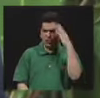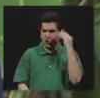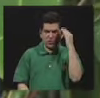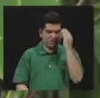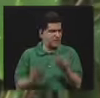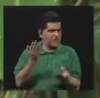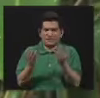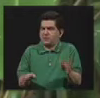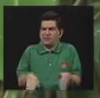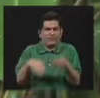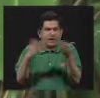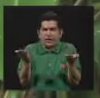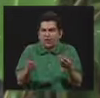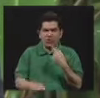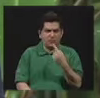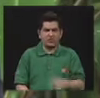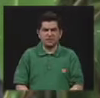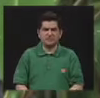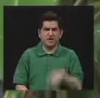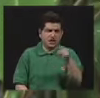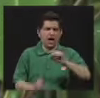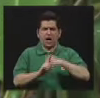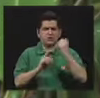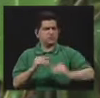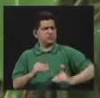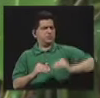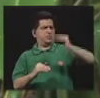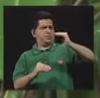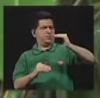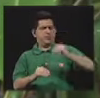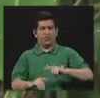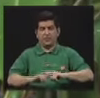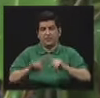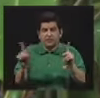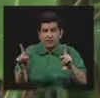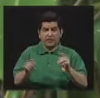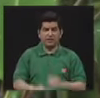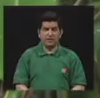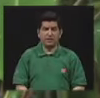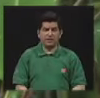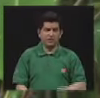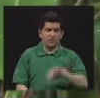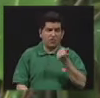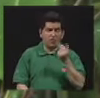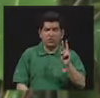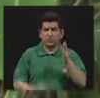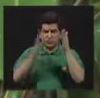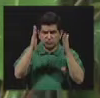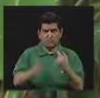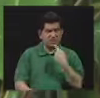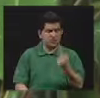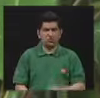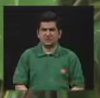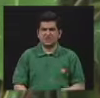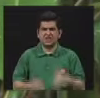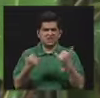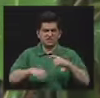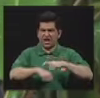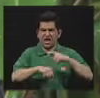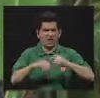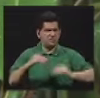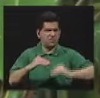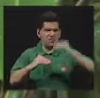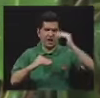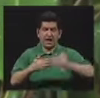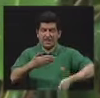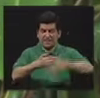cómo comparar y decir, bueno, esta temporada es altísima, pero los otros colegas dicen que ya no hay temporadas altas como